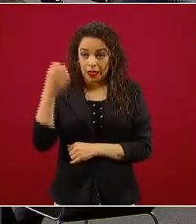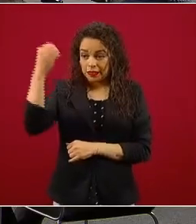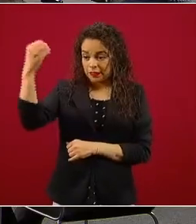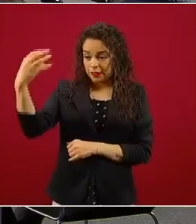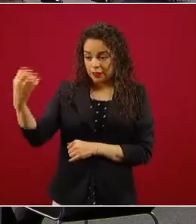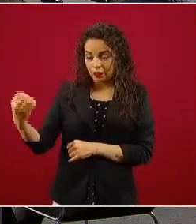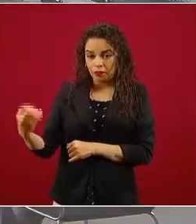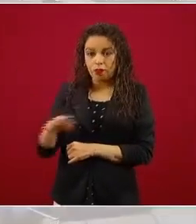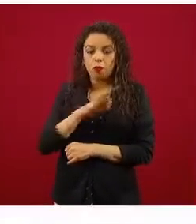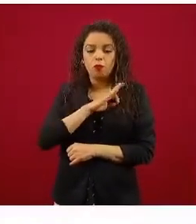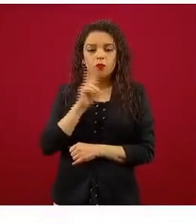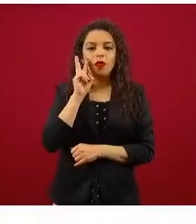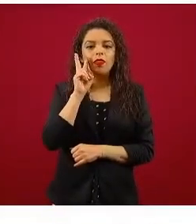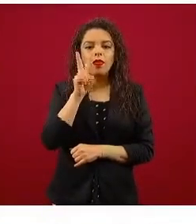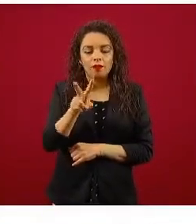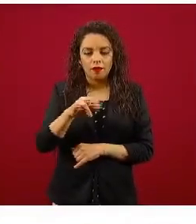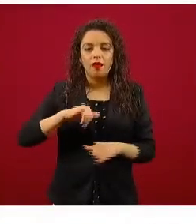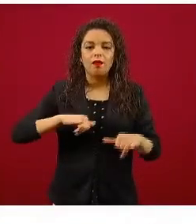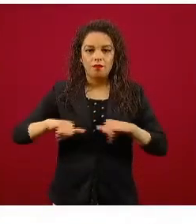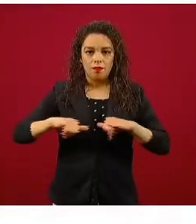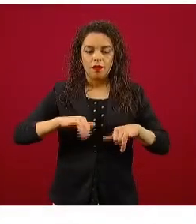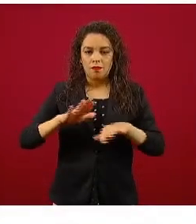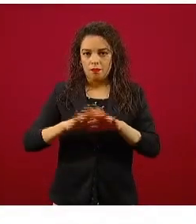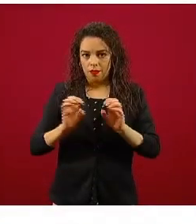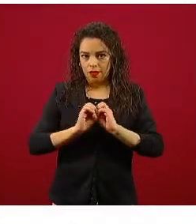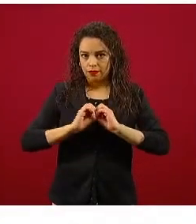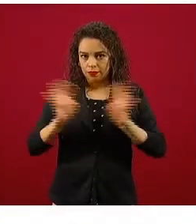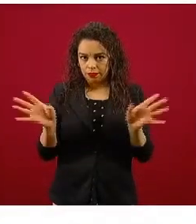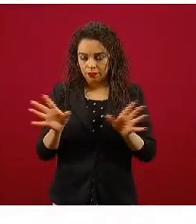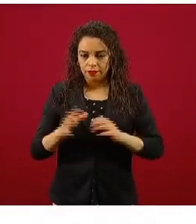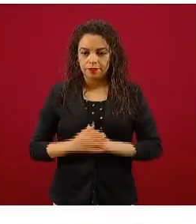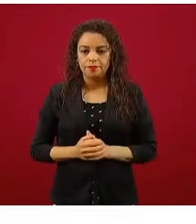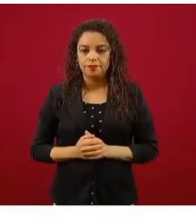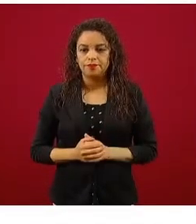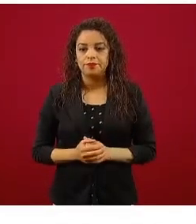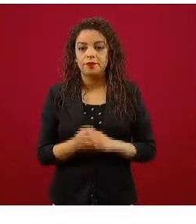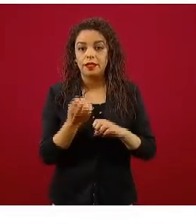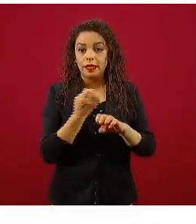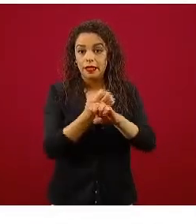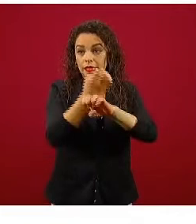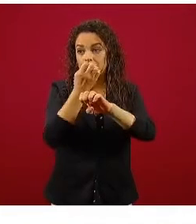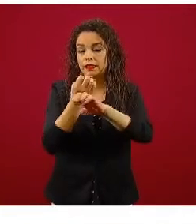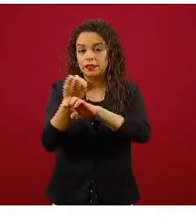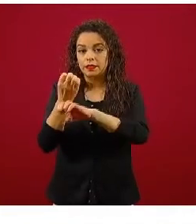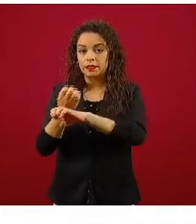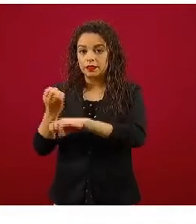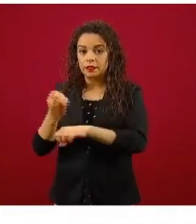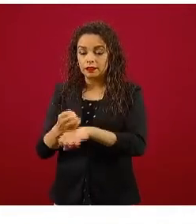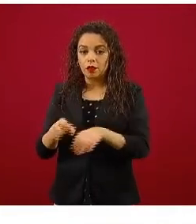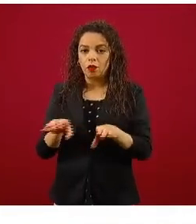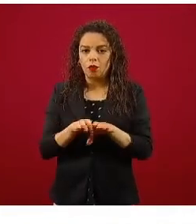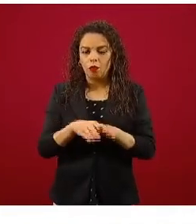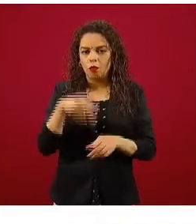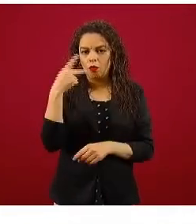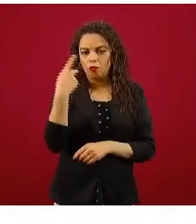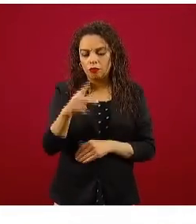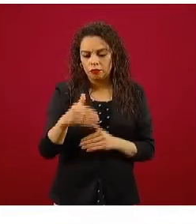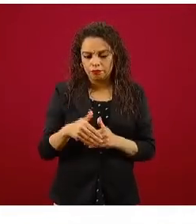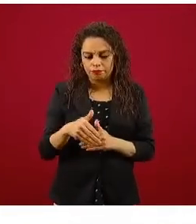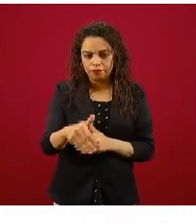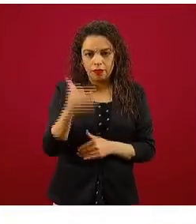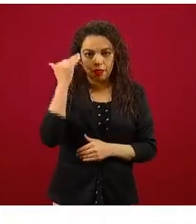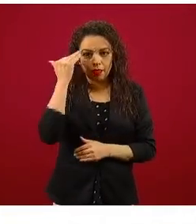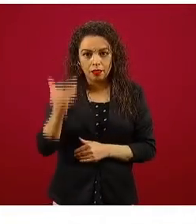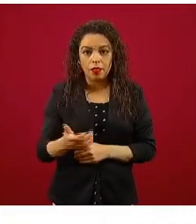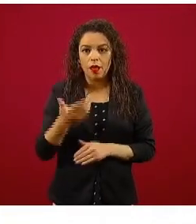en un mapa, y en este mapa se ve cómo están los estados en un momento del tiempo. Esta evaluación se hizo el 28